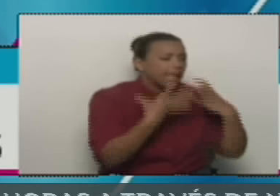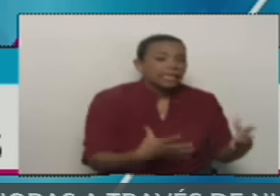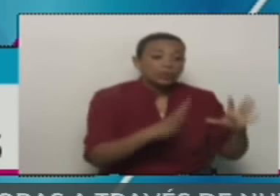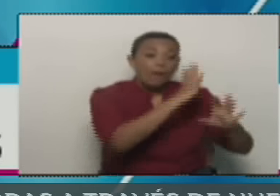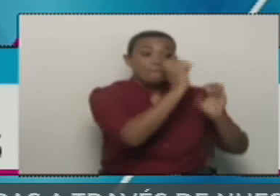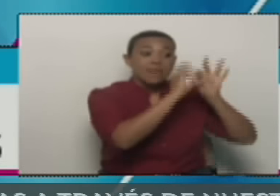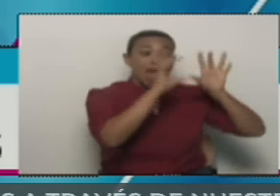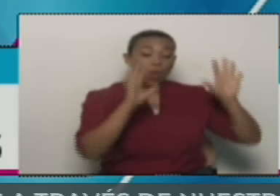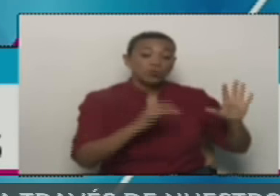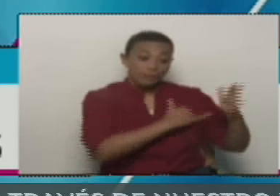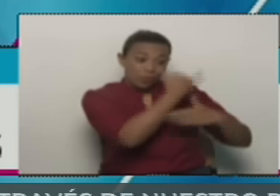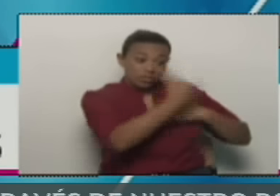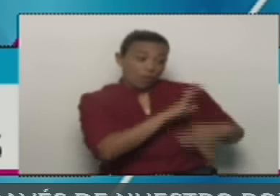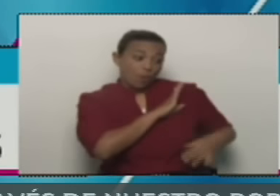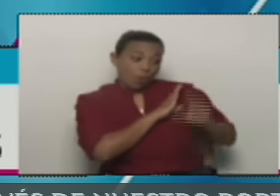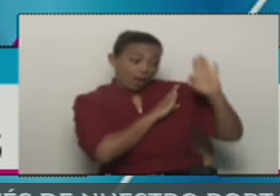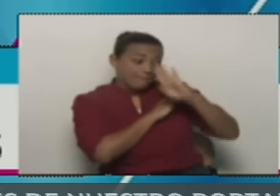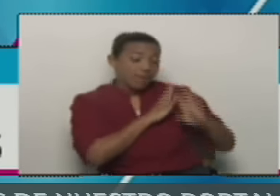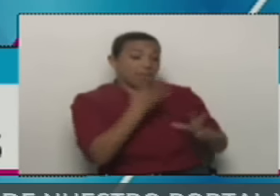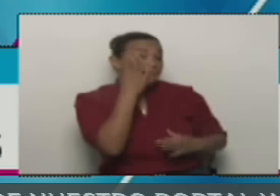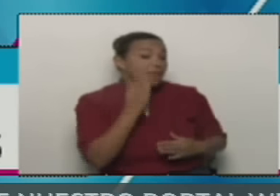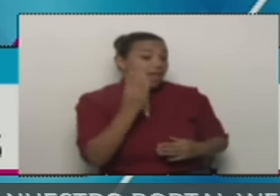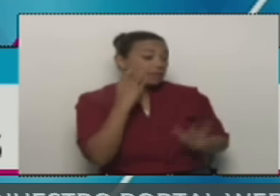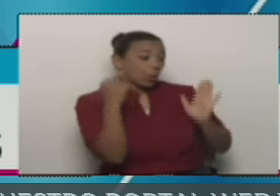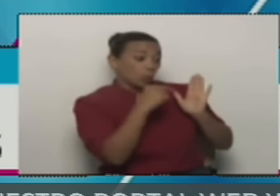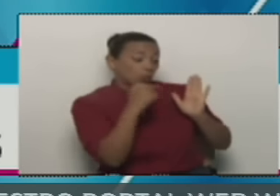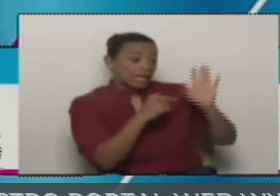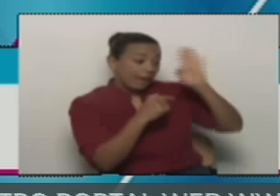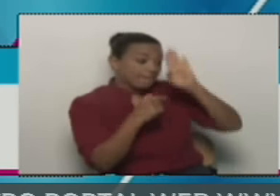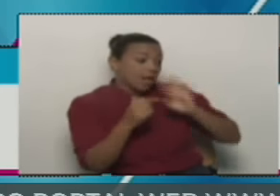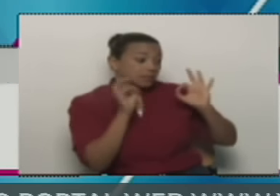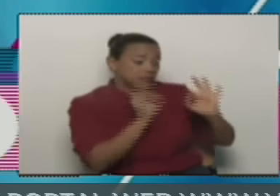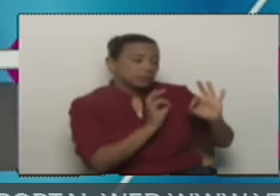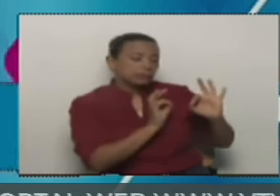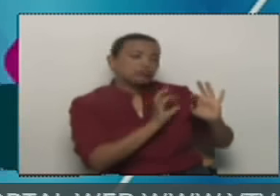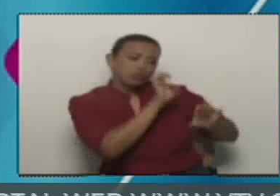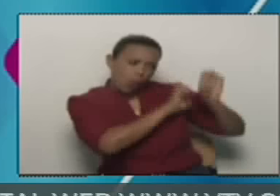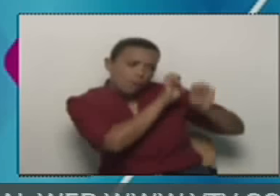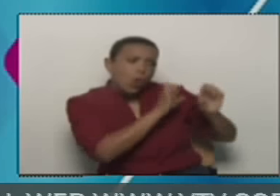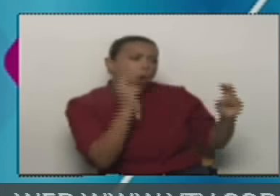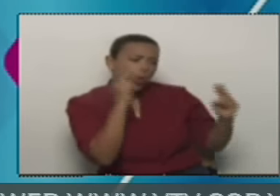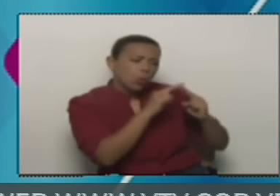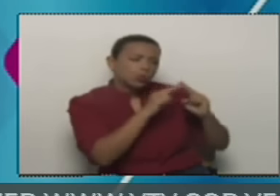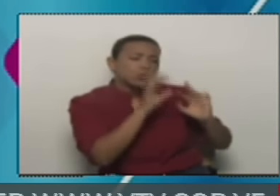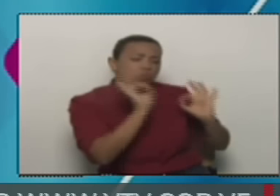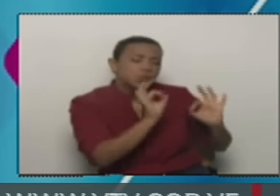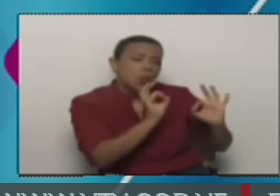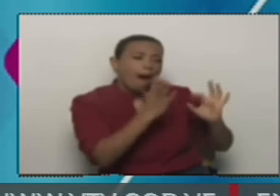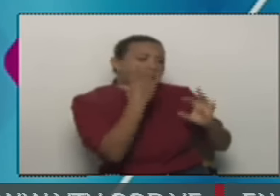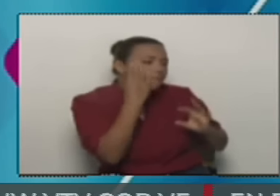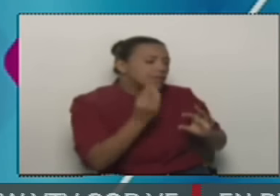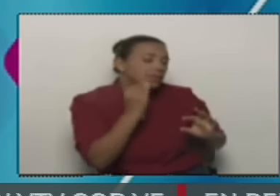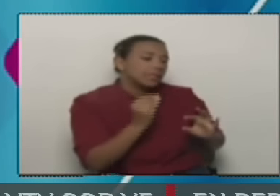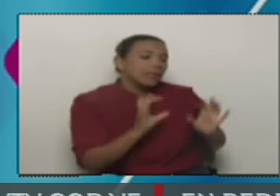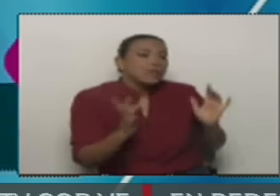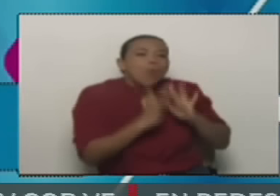milagrosa. Es una experiencia, yo la califico, que la conozco bien, es una experiencia